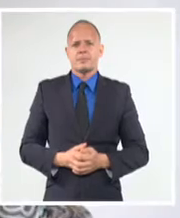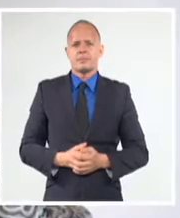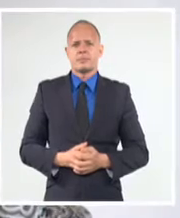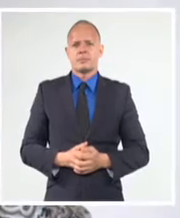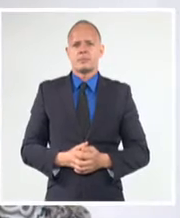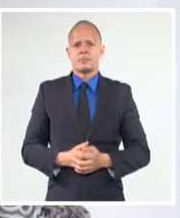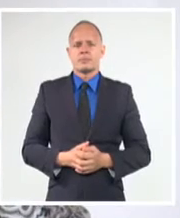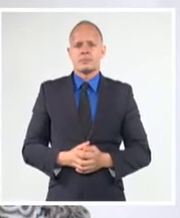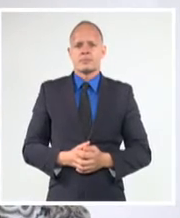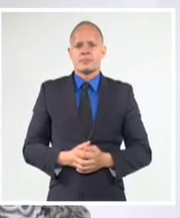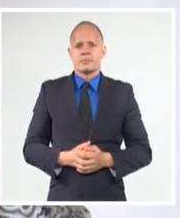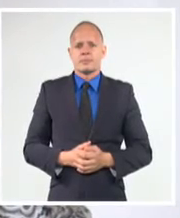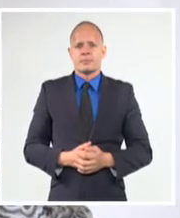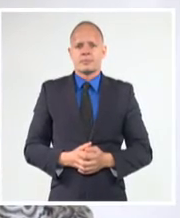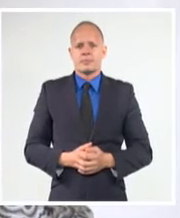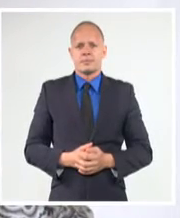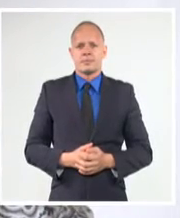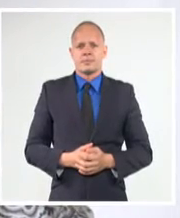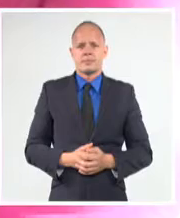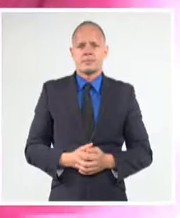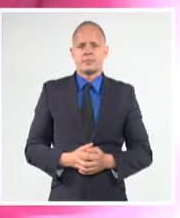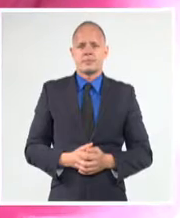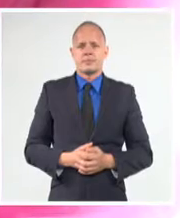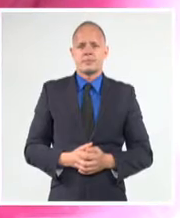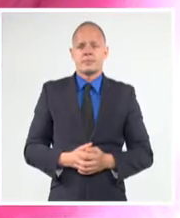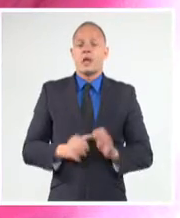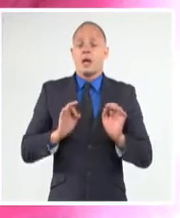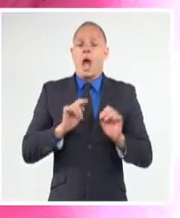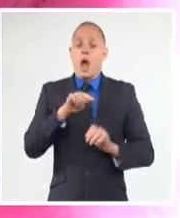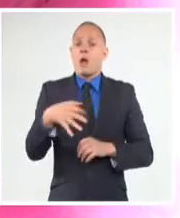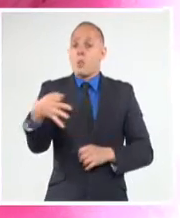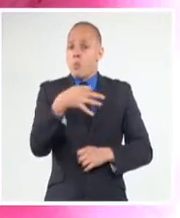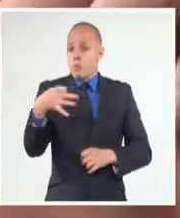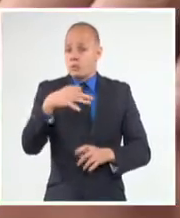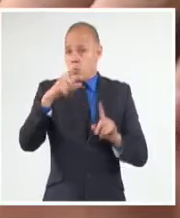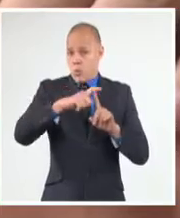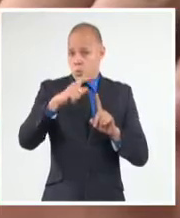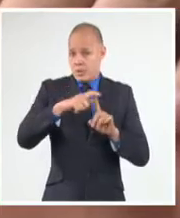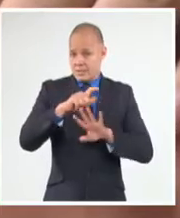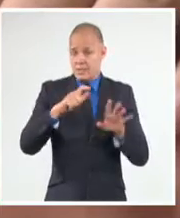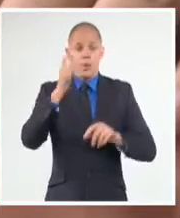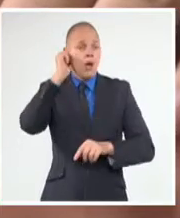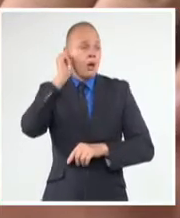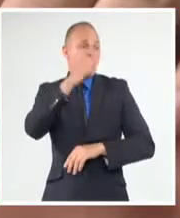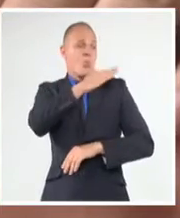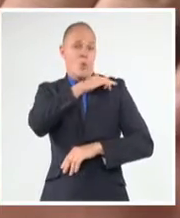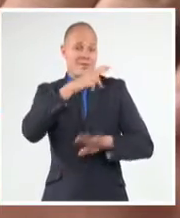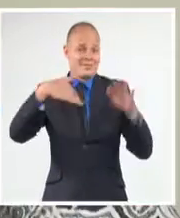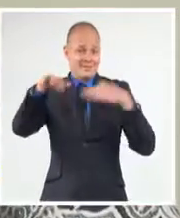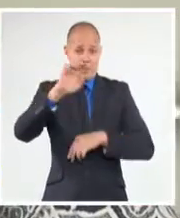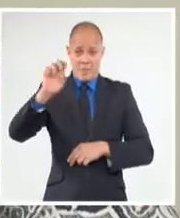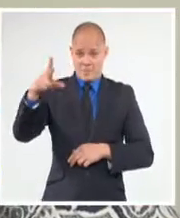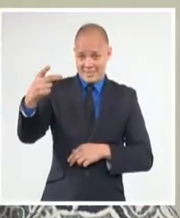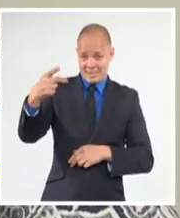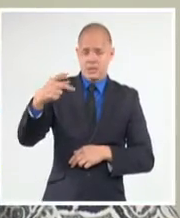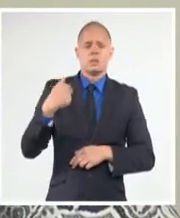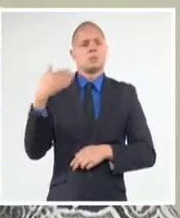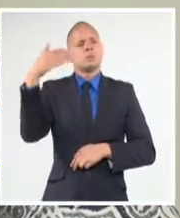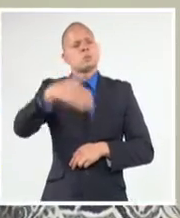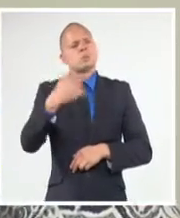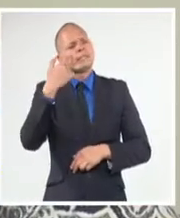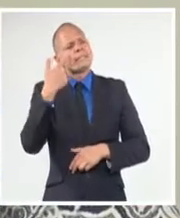¿Cómo marcha el proceso de enfrentamiento a la COVID-19 en el municipio holguinero de Cueto? Fue el objetivo de la visita que realizara la